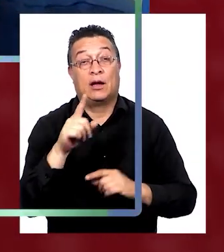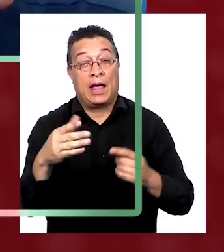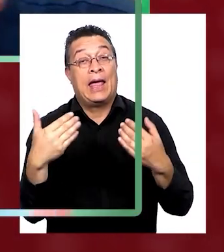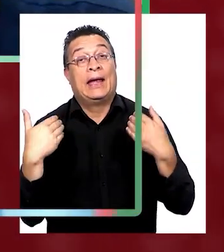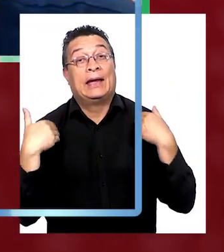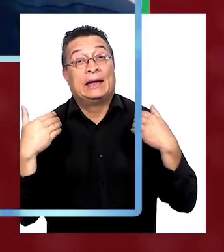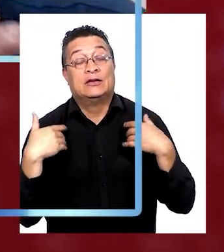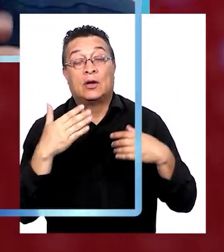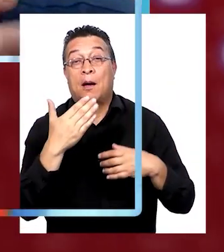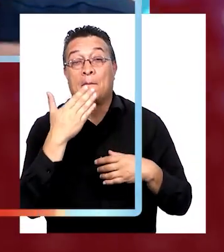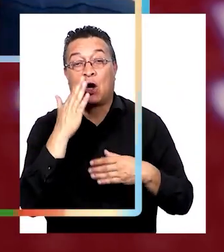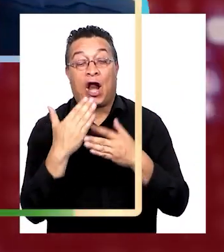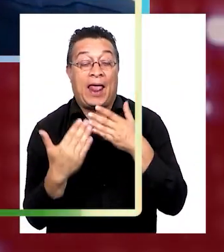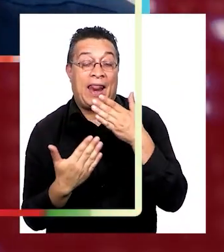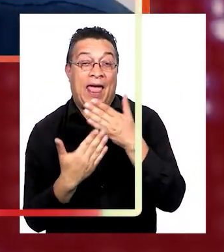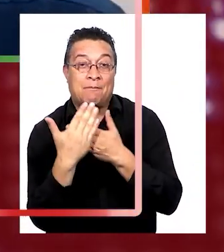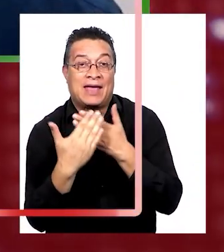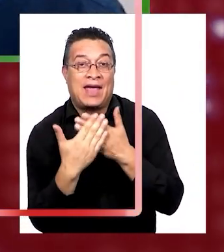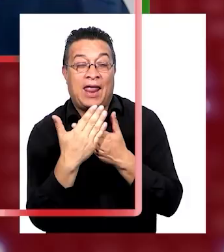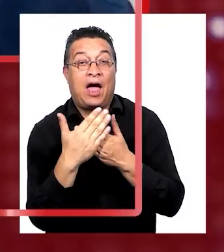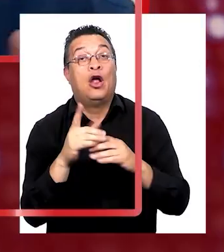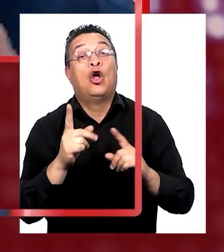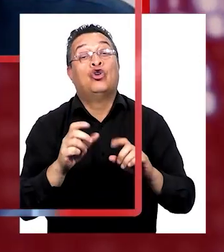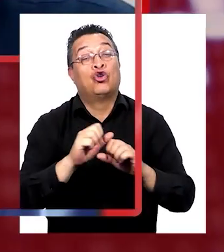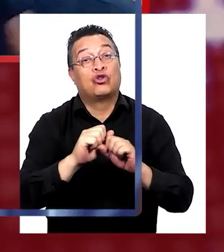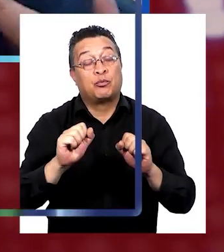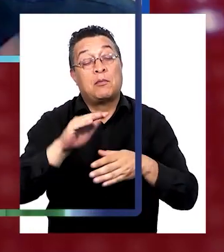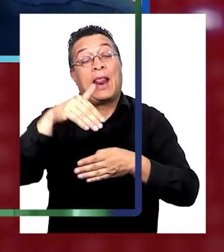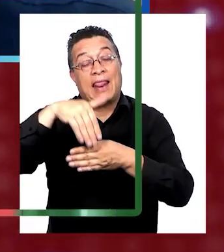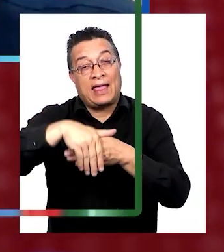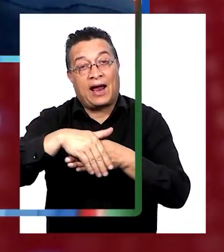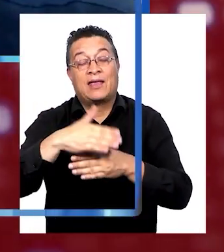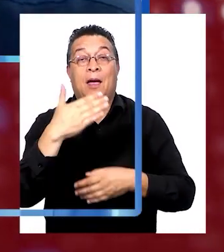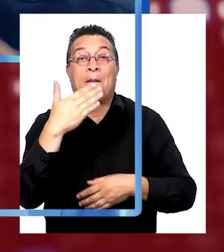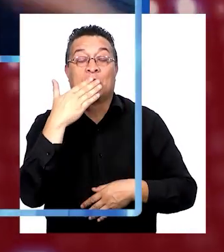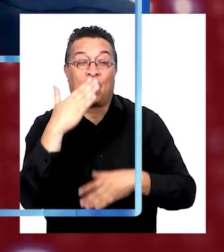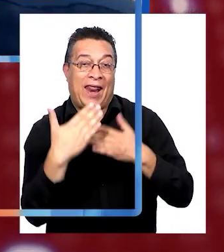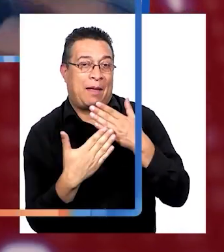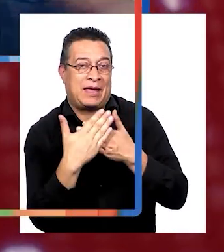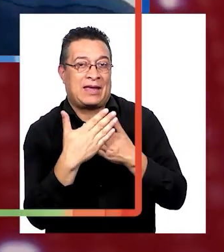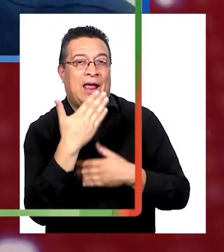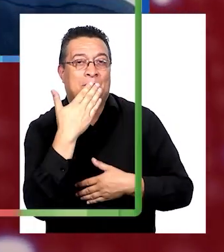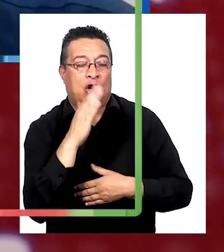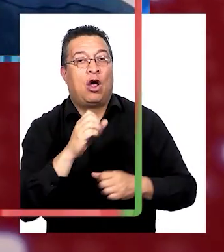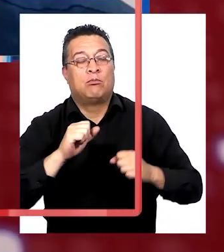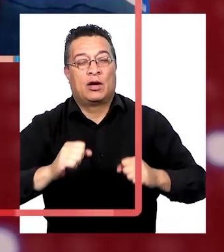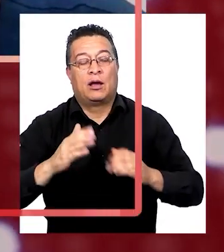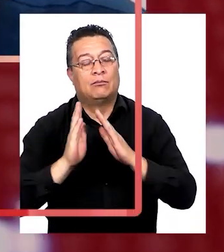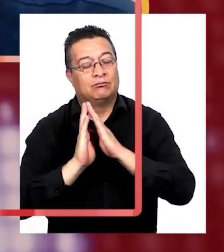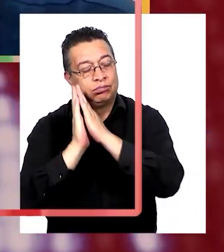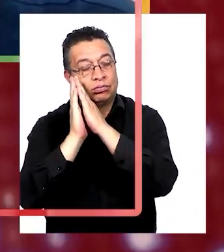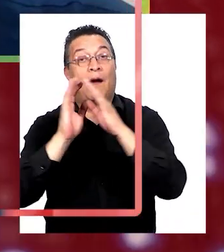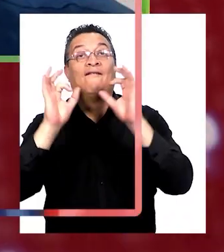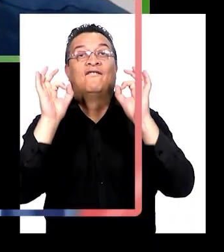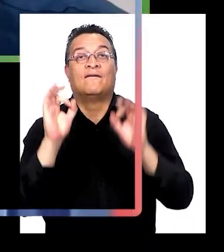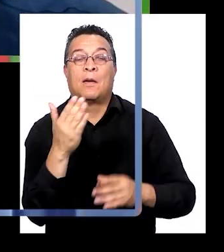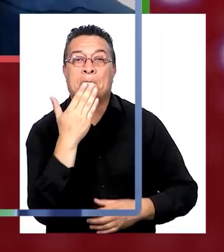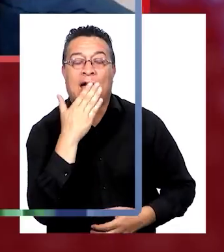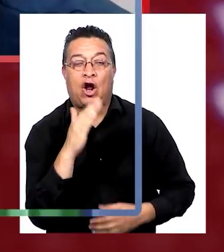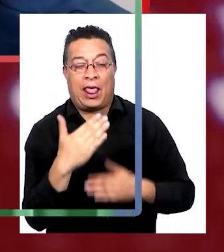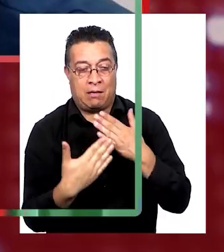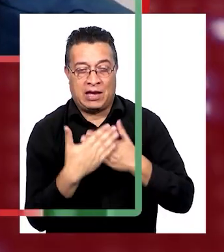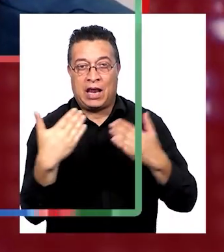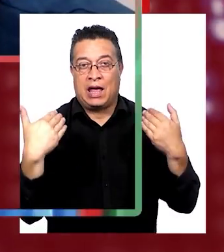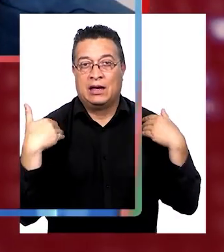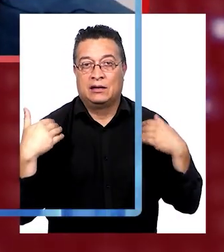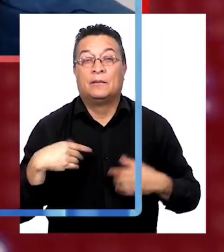problemas de sueño, un ejercicio idealmente matinal, si es que no se puede, también puede ser la tarde, pero lo ideal es matinal para lograr un buen dormir.